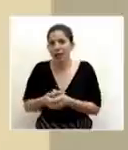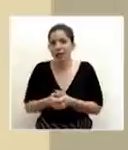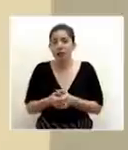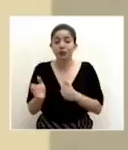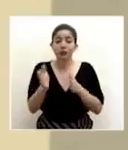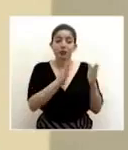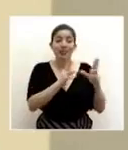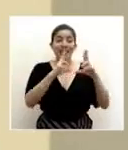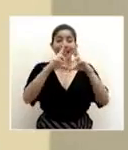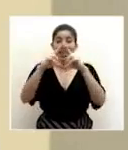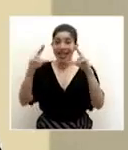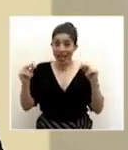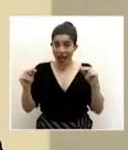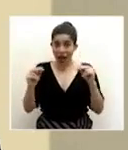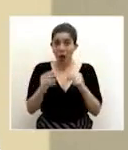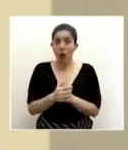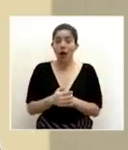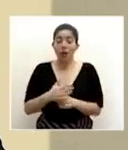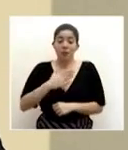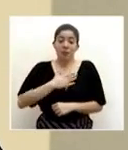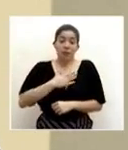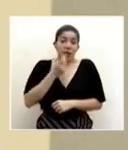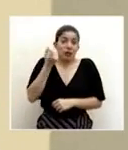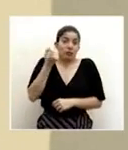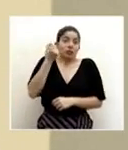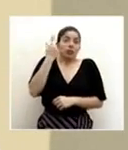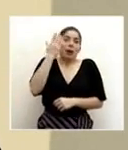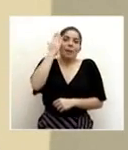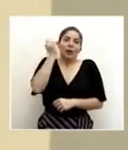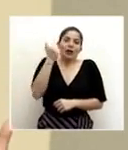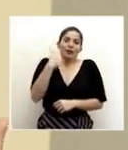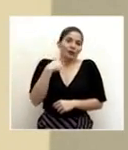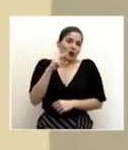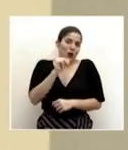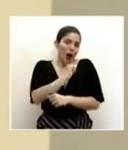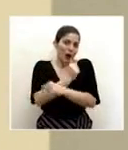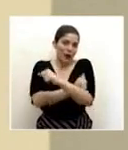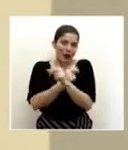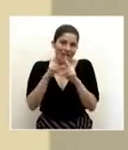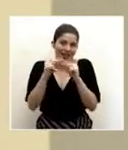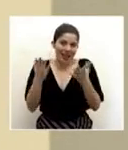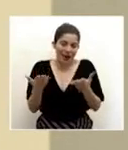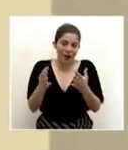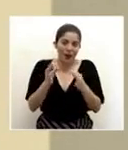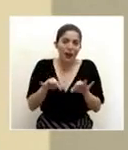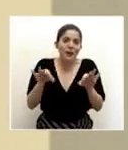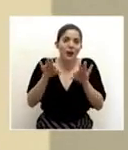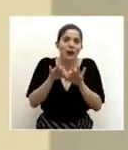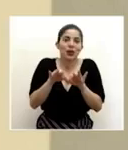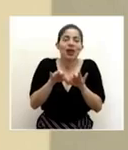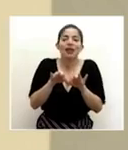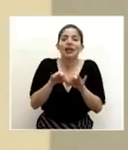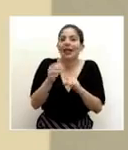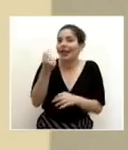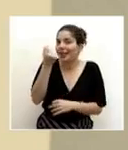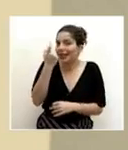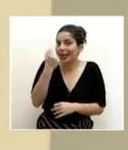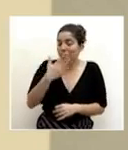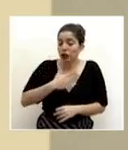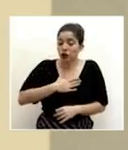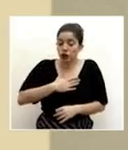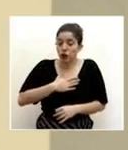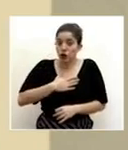Nicaragua. Tanto a Nicaragua, mi interpretación, porque claro, yo no soy autoridad de Nicaragua y es importante que se entienda